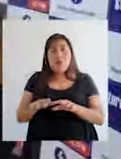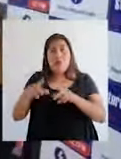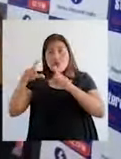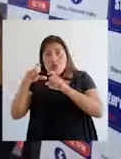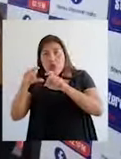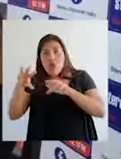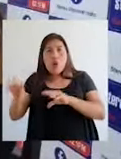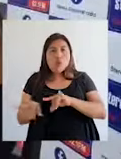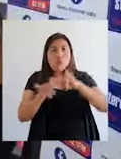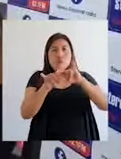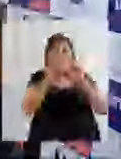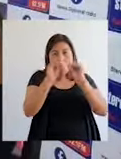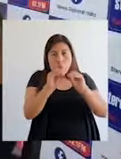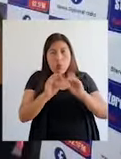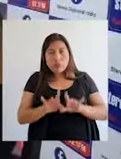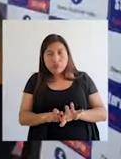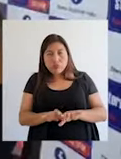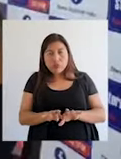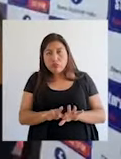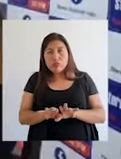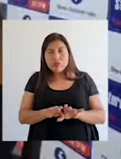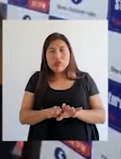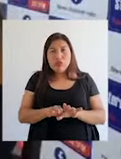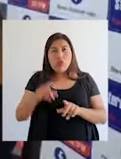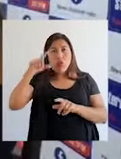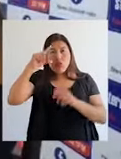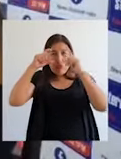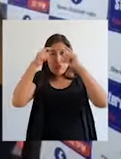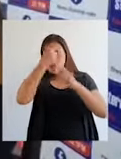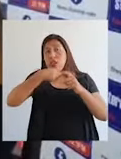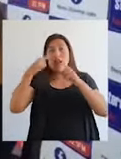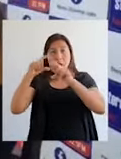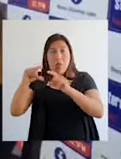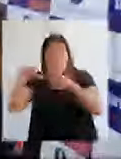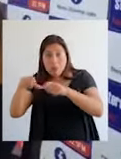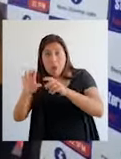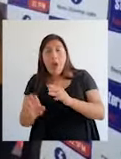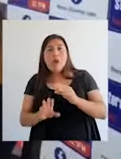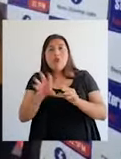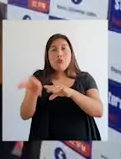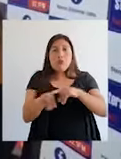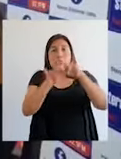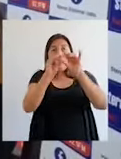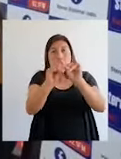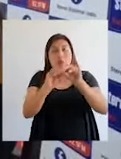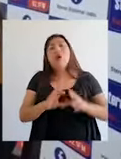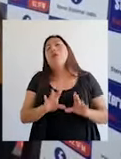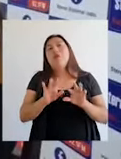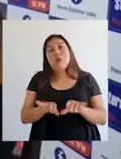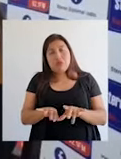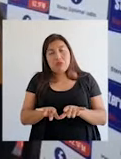sube y, bueno, si tiene una foto de carnet para subirla, también lo hace. Y si no, el Conadis toma la